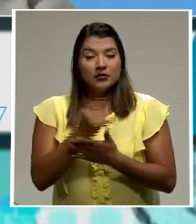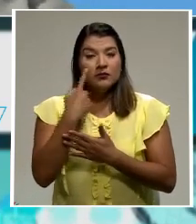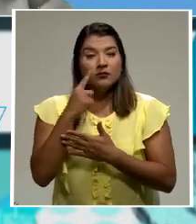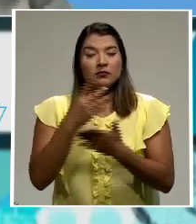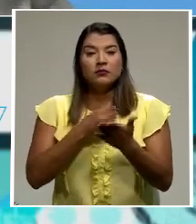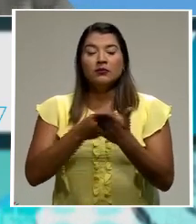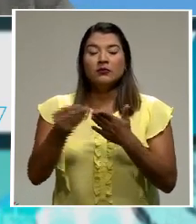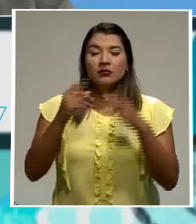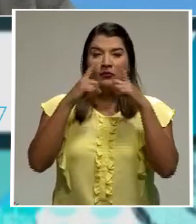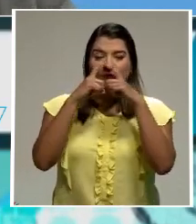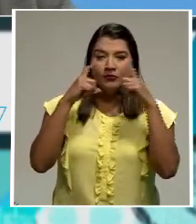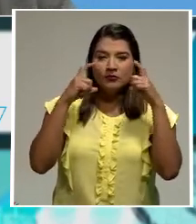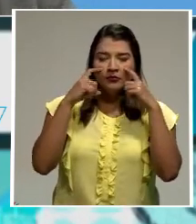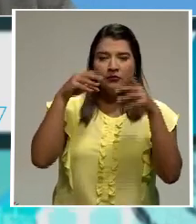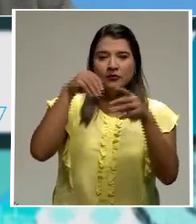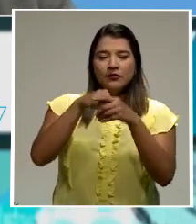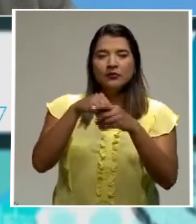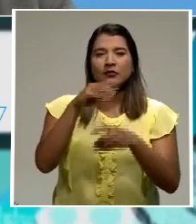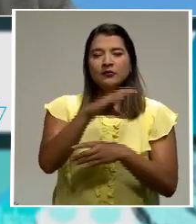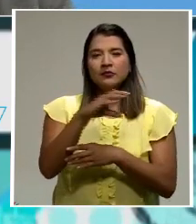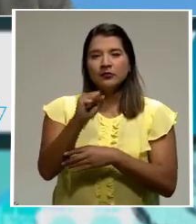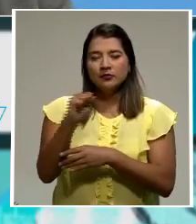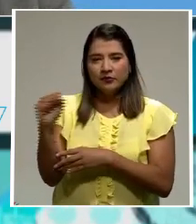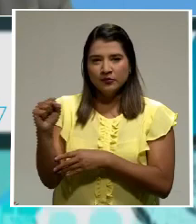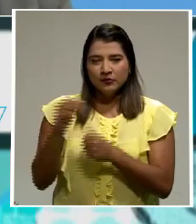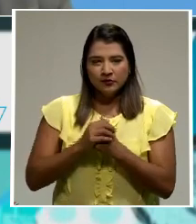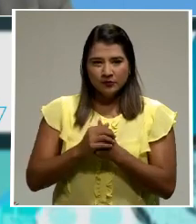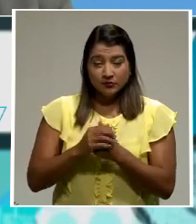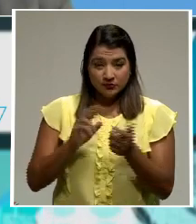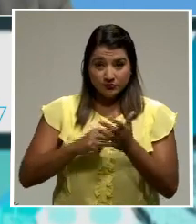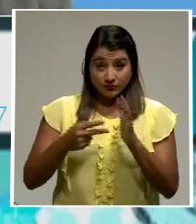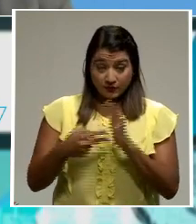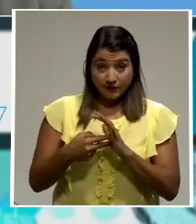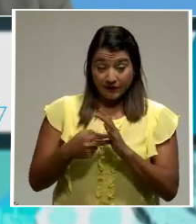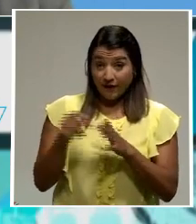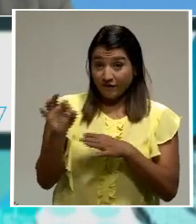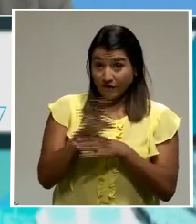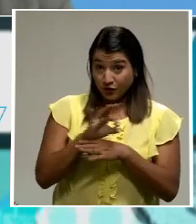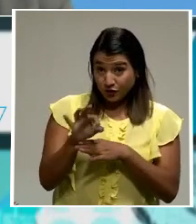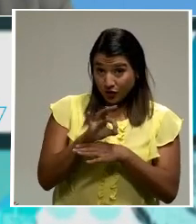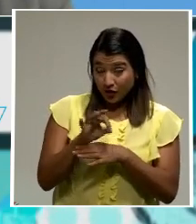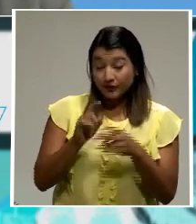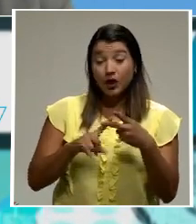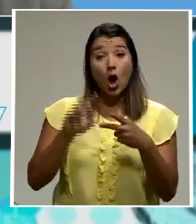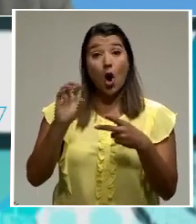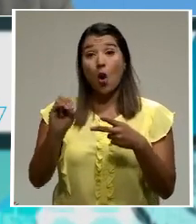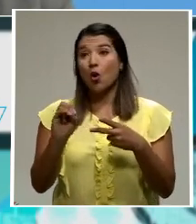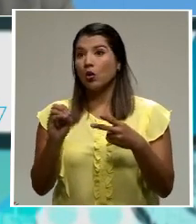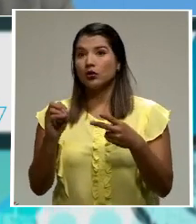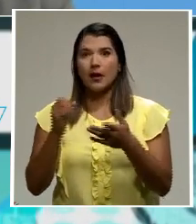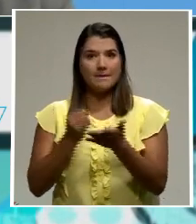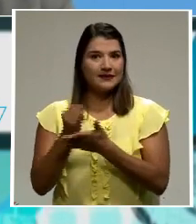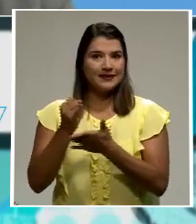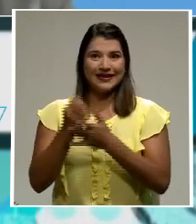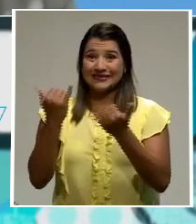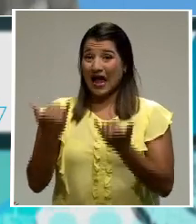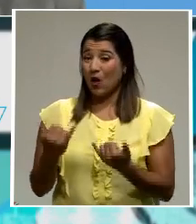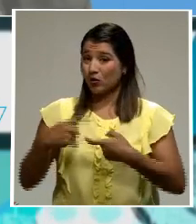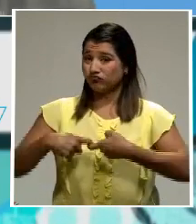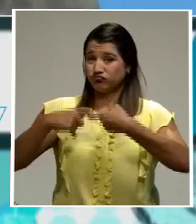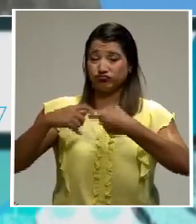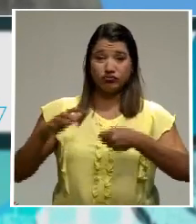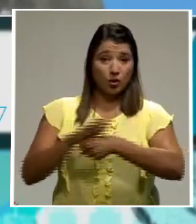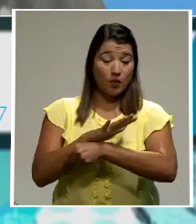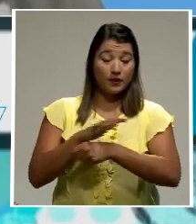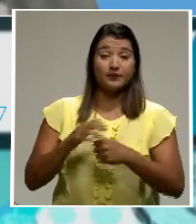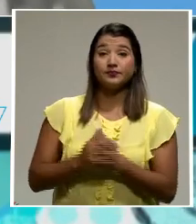de mascarillas a lo interno de la Caja? Es decir, ¿está funcionando o está completamente detenida? Por